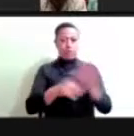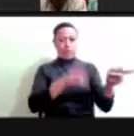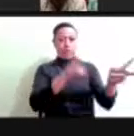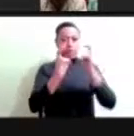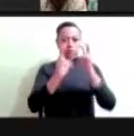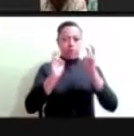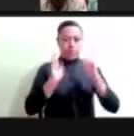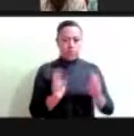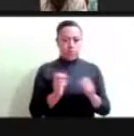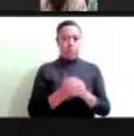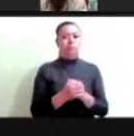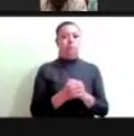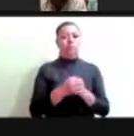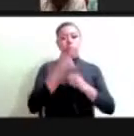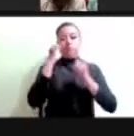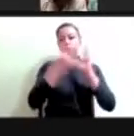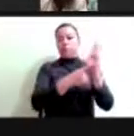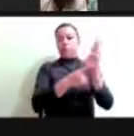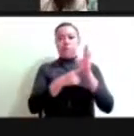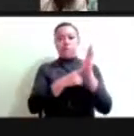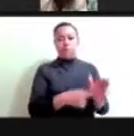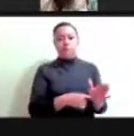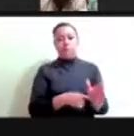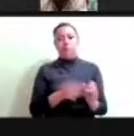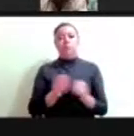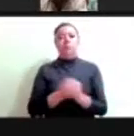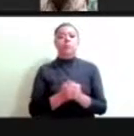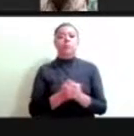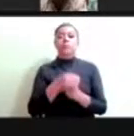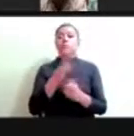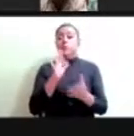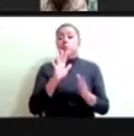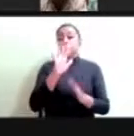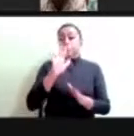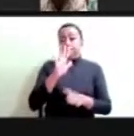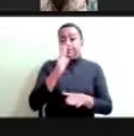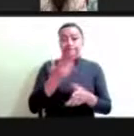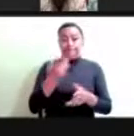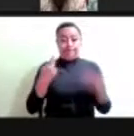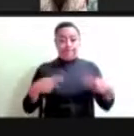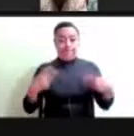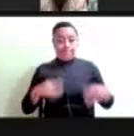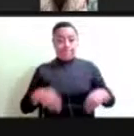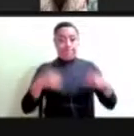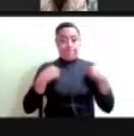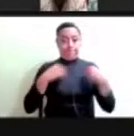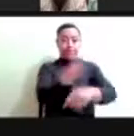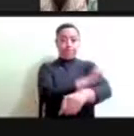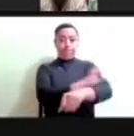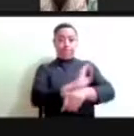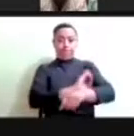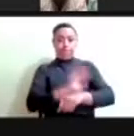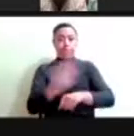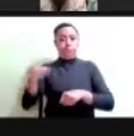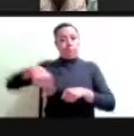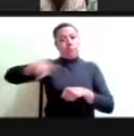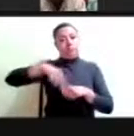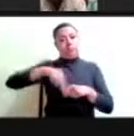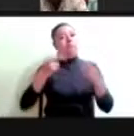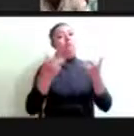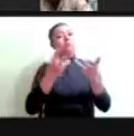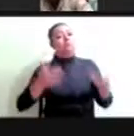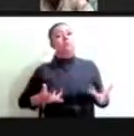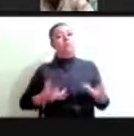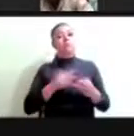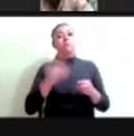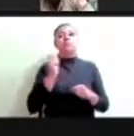su exposición mediática, se ha propiciado que los pobladores de Álvaro Obregón hayan llevado a cabo varios intentos